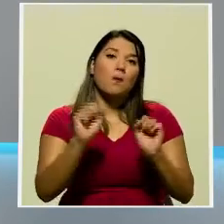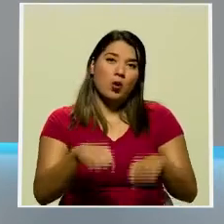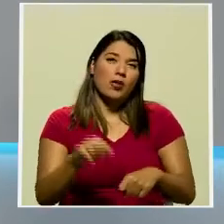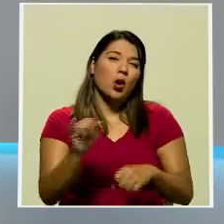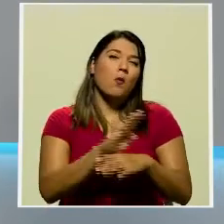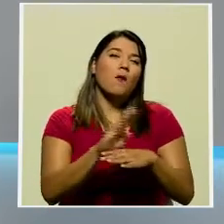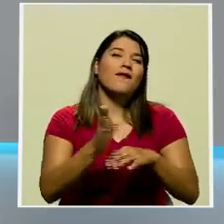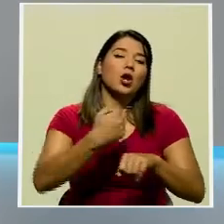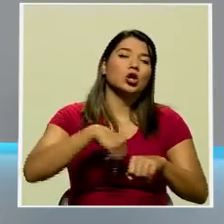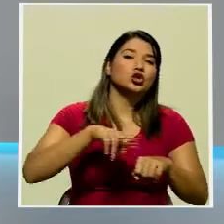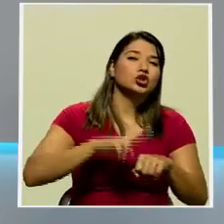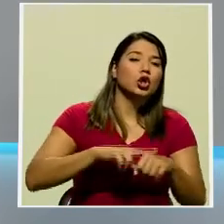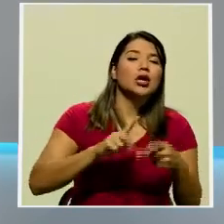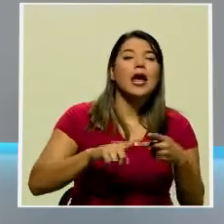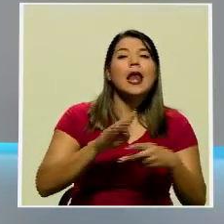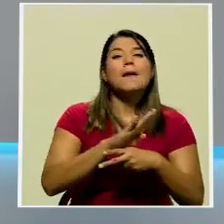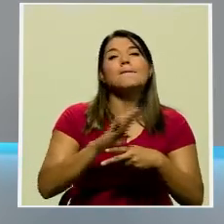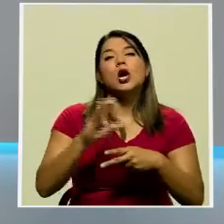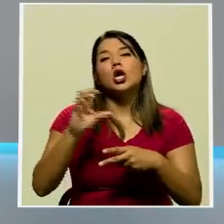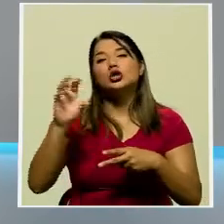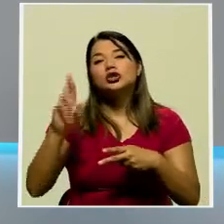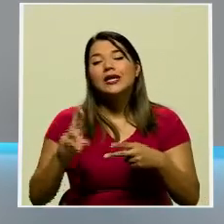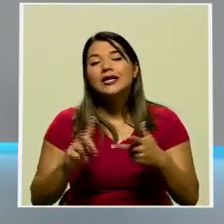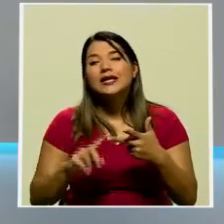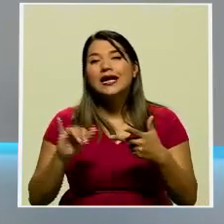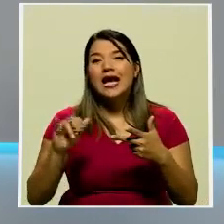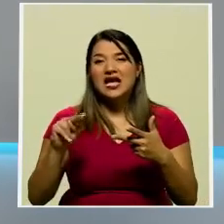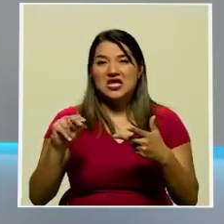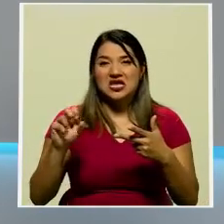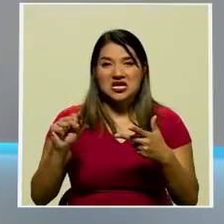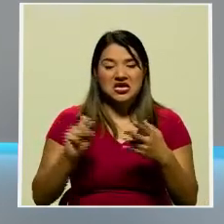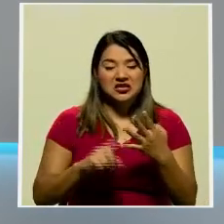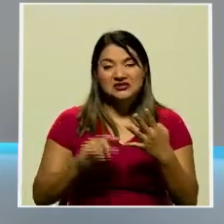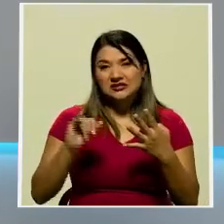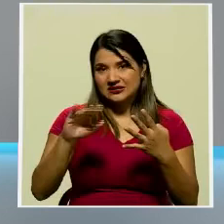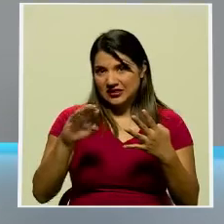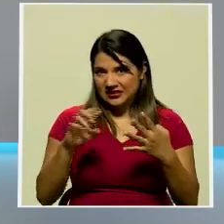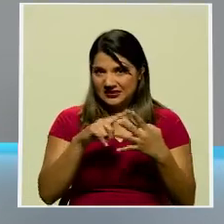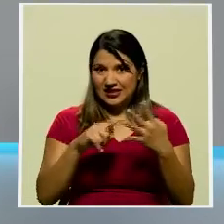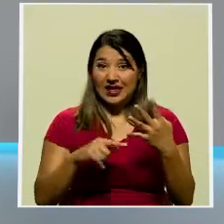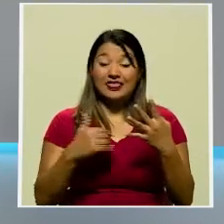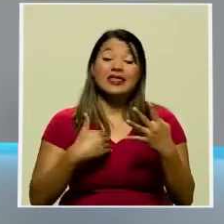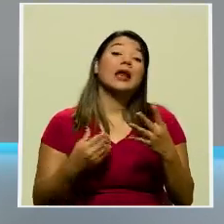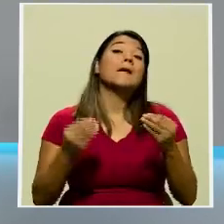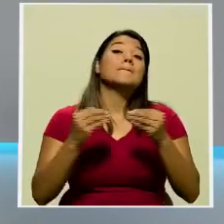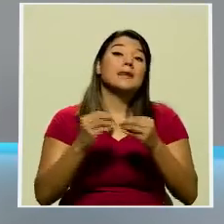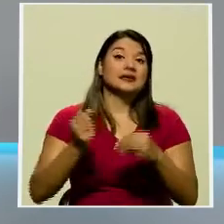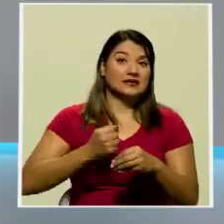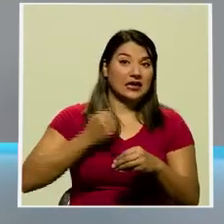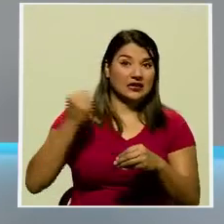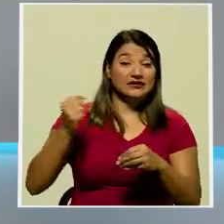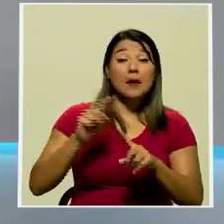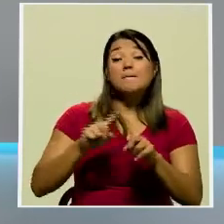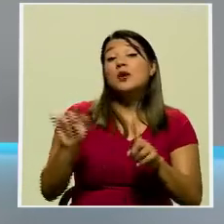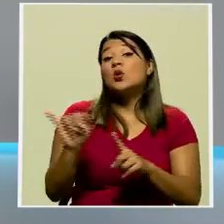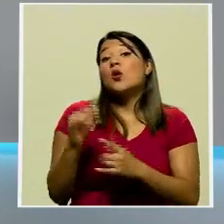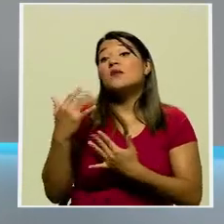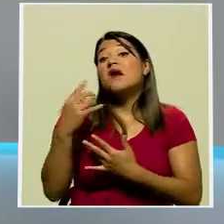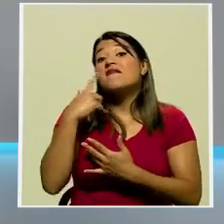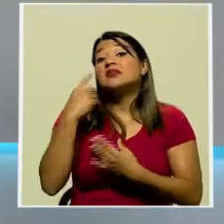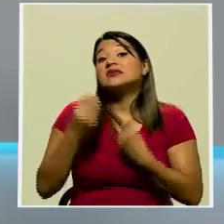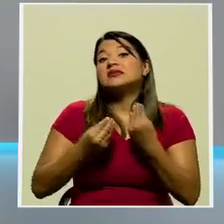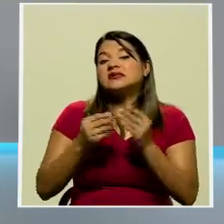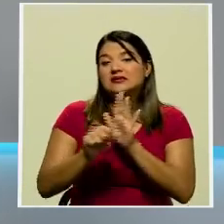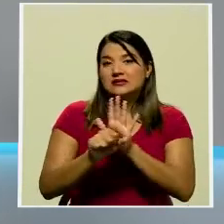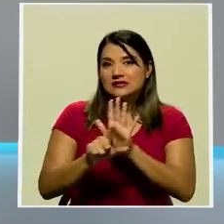INSS y el ICE, que son los que tienen un aporte más significativo. Igual hay que esperar a lo largo de estos días cuál va a ser el comportamiento de la Asamblea